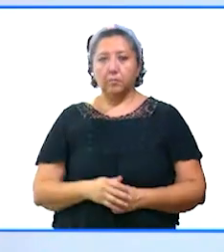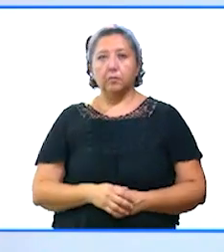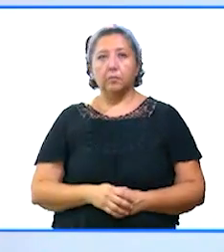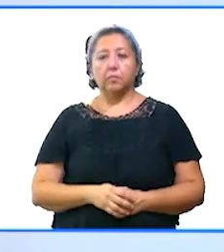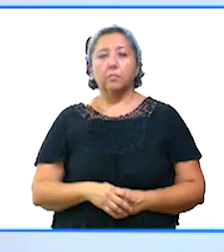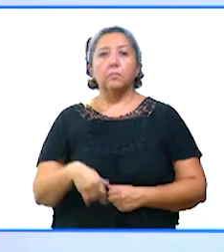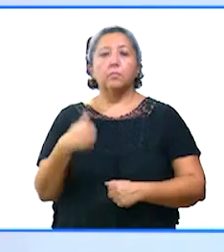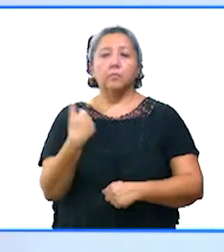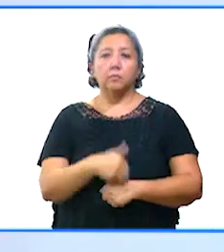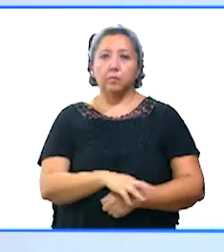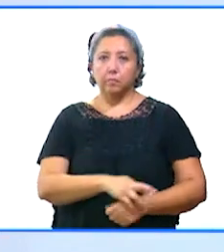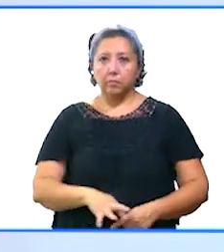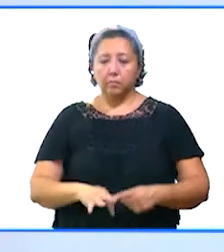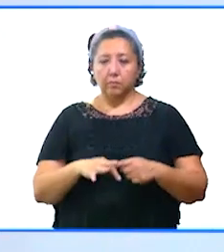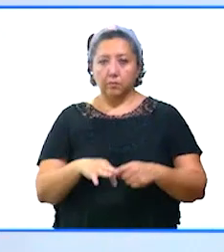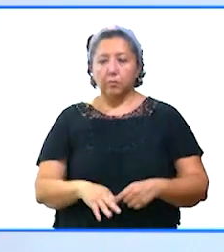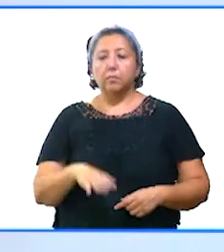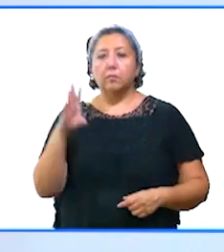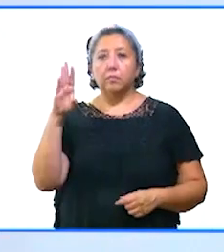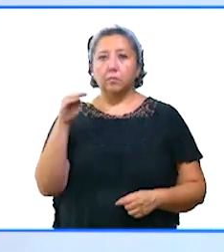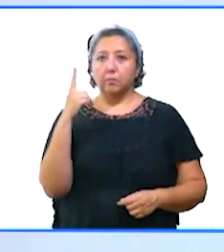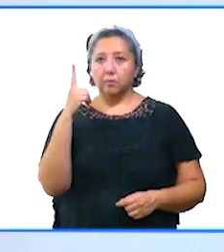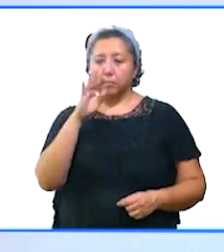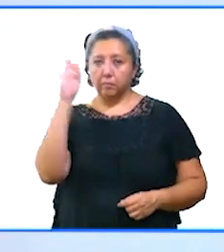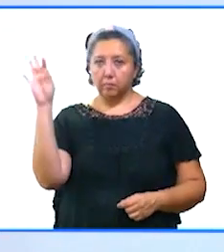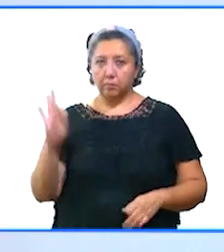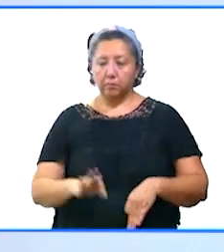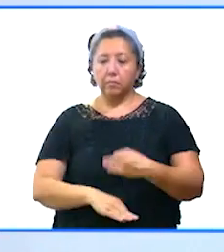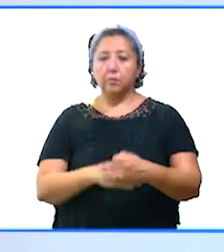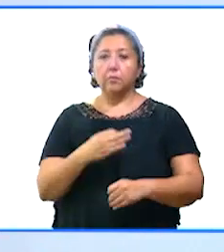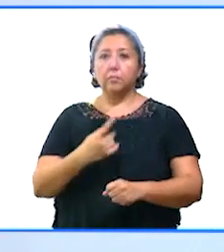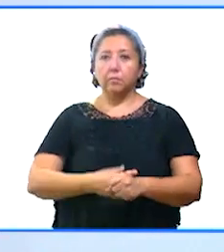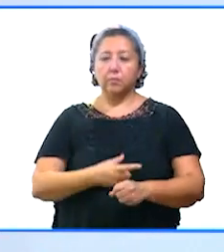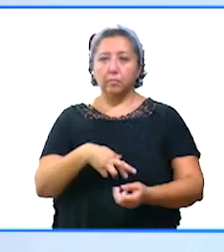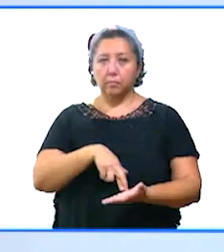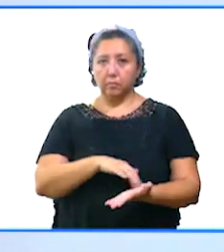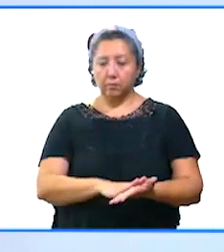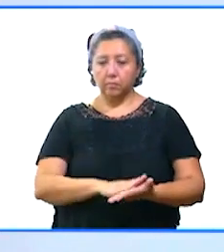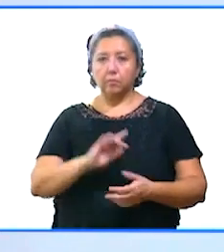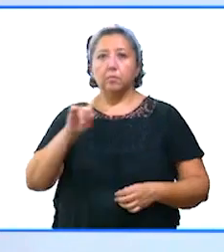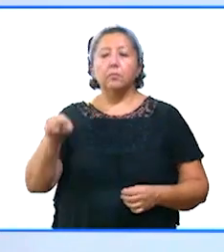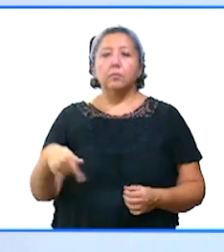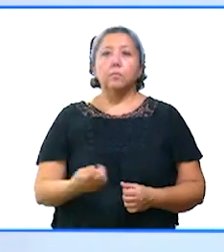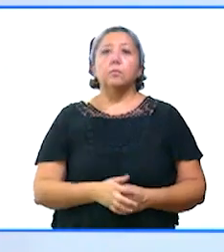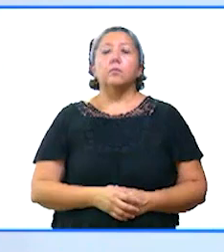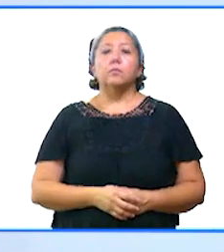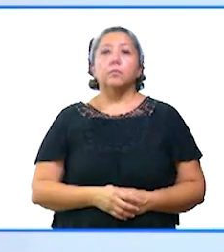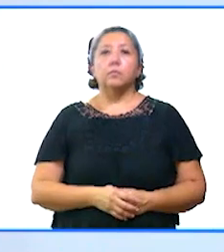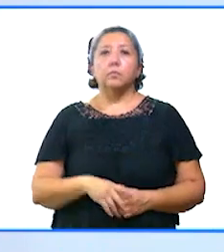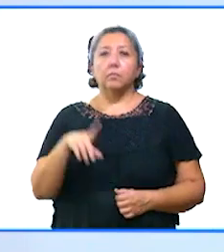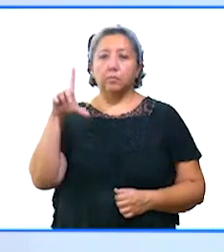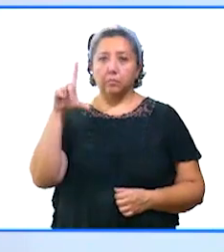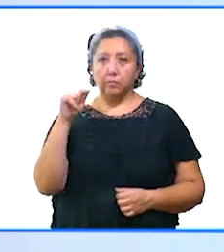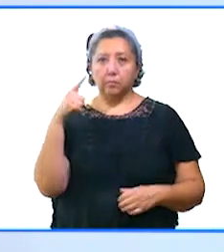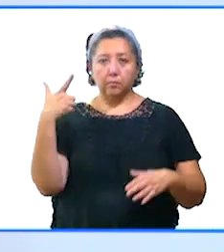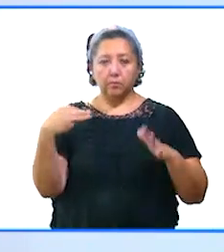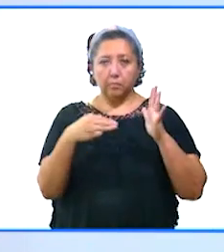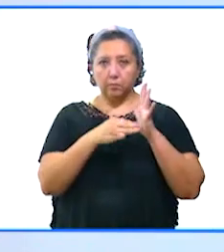contagiar. Esta cifra representa el 91% del total de contagios registrados, que es